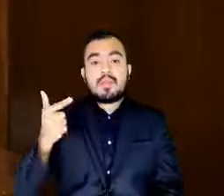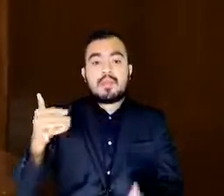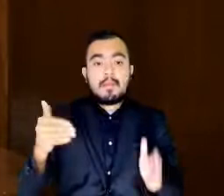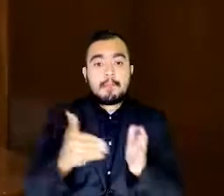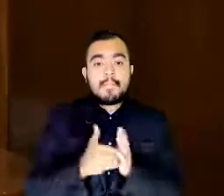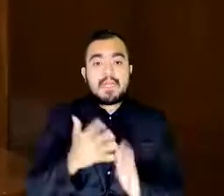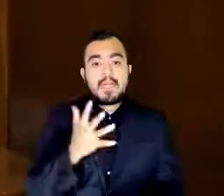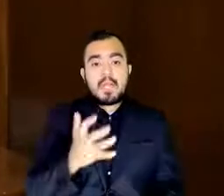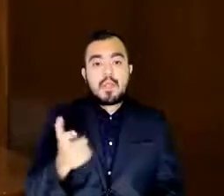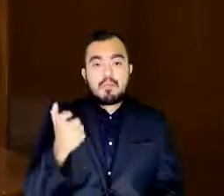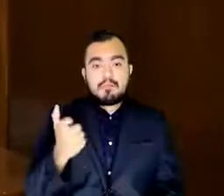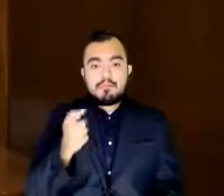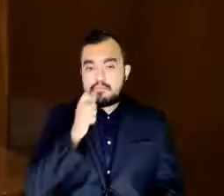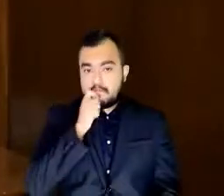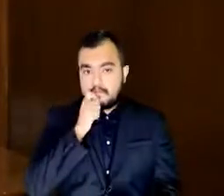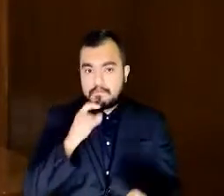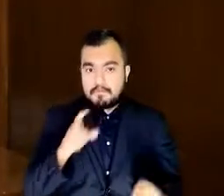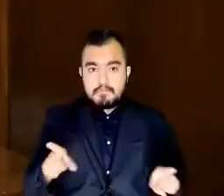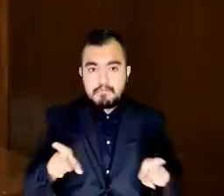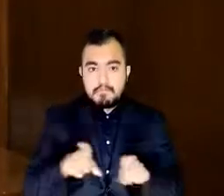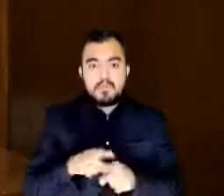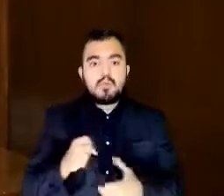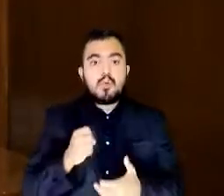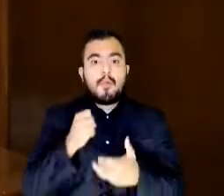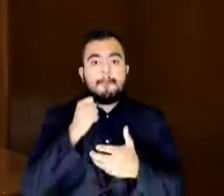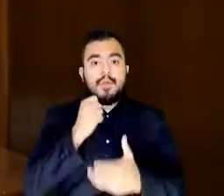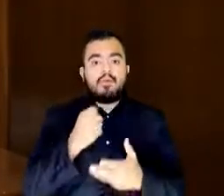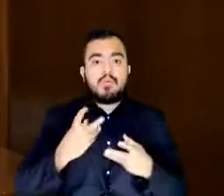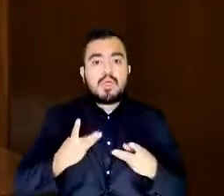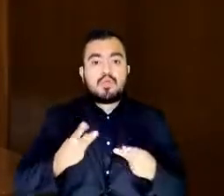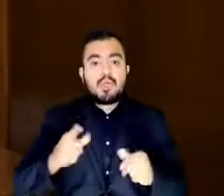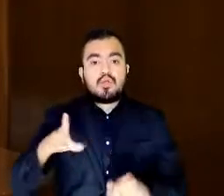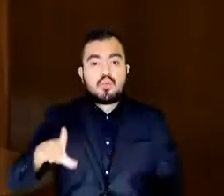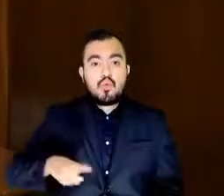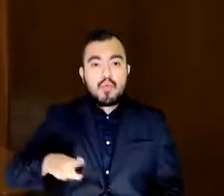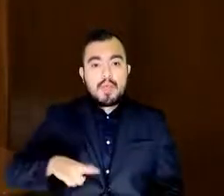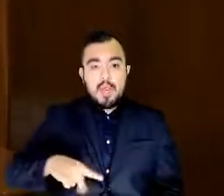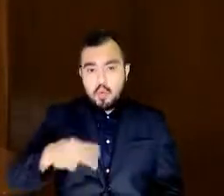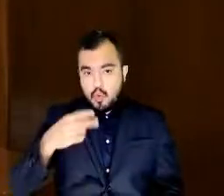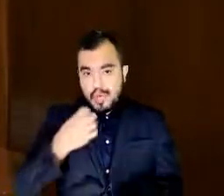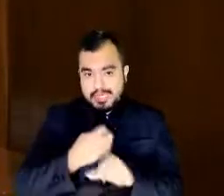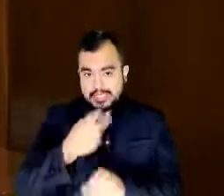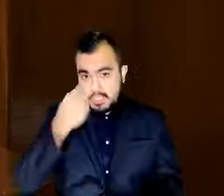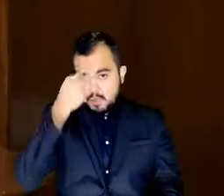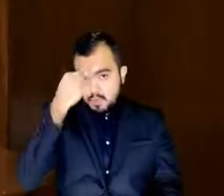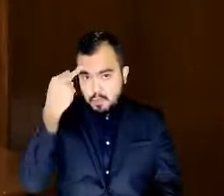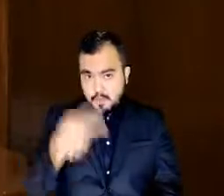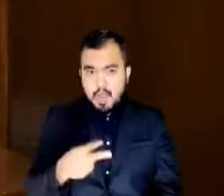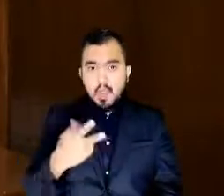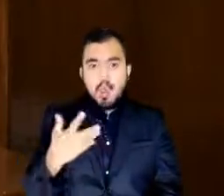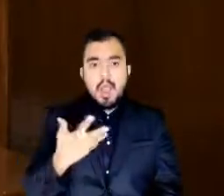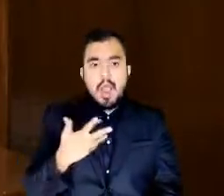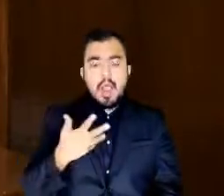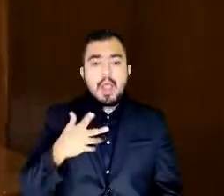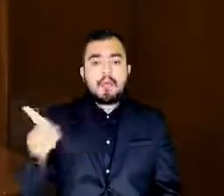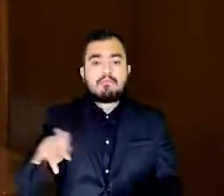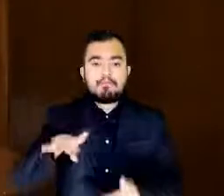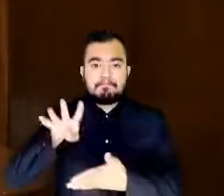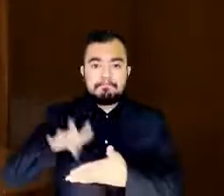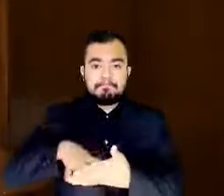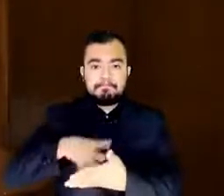107,500 pesos, según el presupuesto del egreso del Gobierno del Estado de México, y cuenta con un tabulador